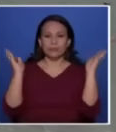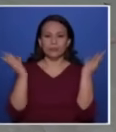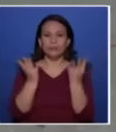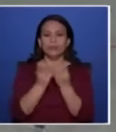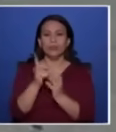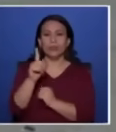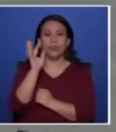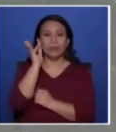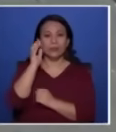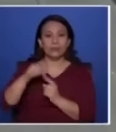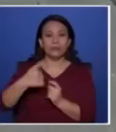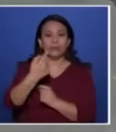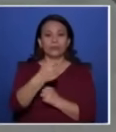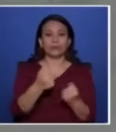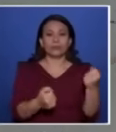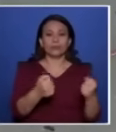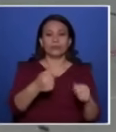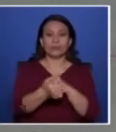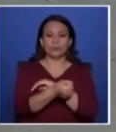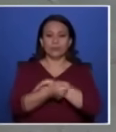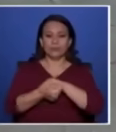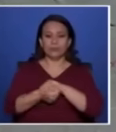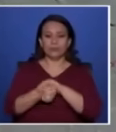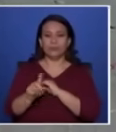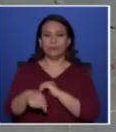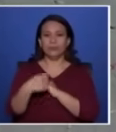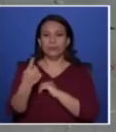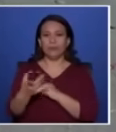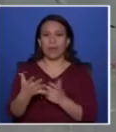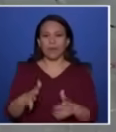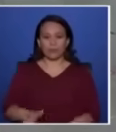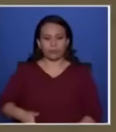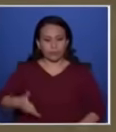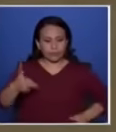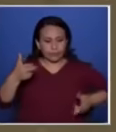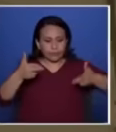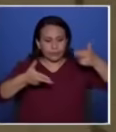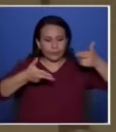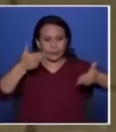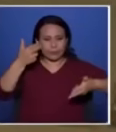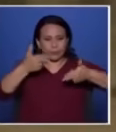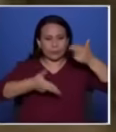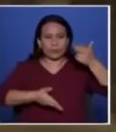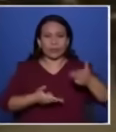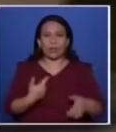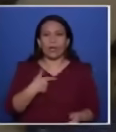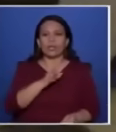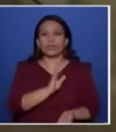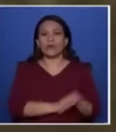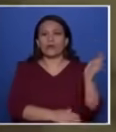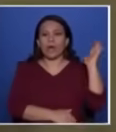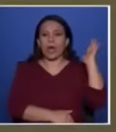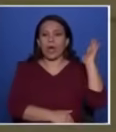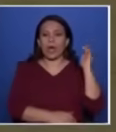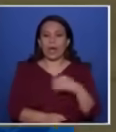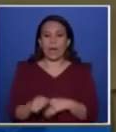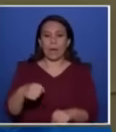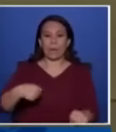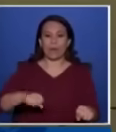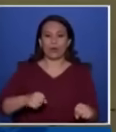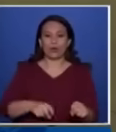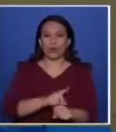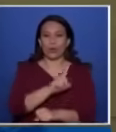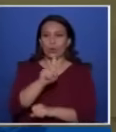iba en otro carro se refugió también en la camioneta. Sacó ese man la pistola, un man de un amor. Le entró a bala ese man, el carro del otro señor